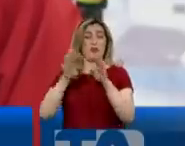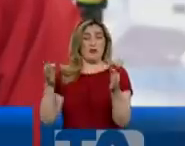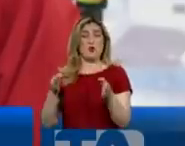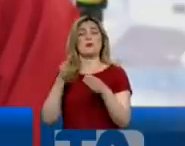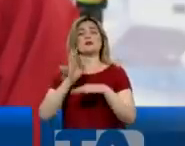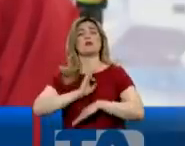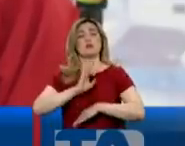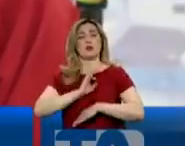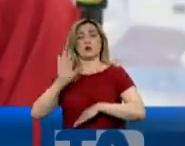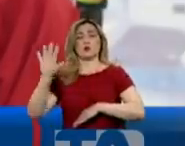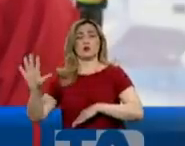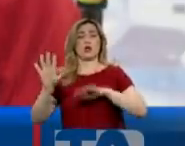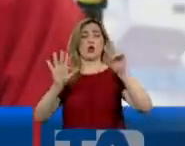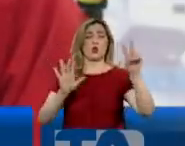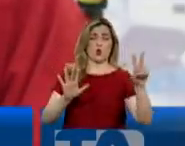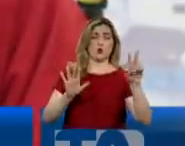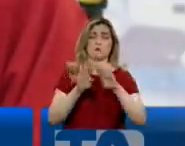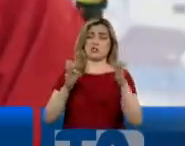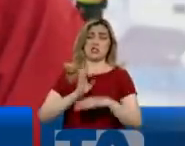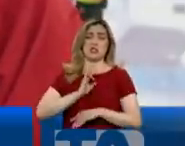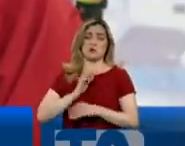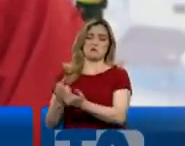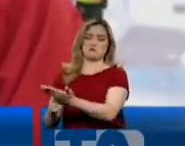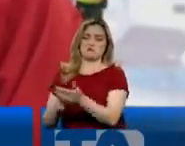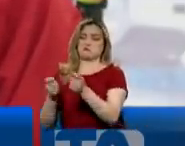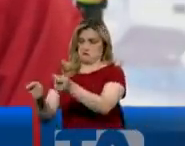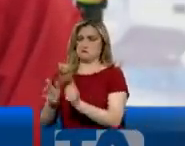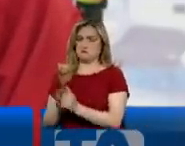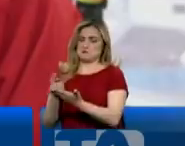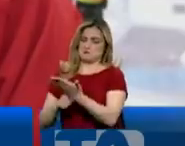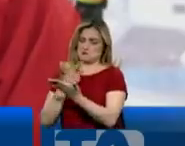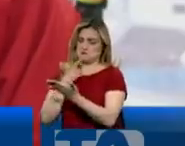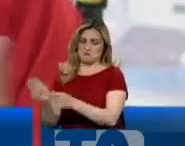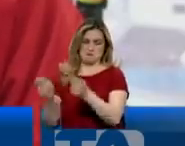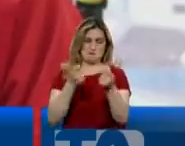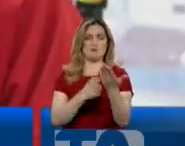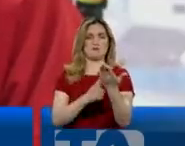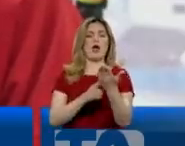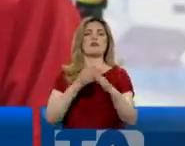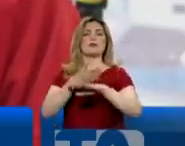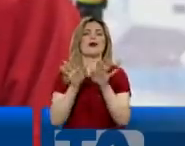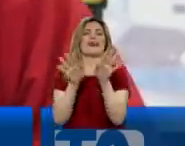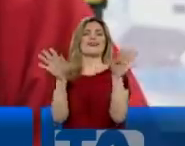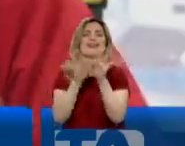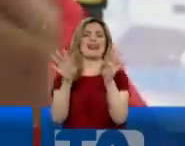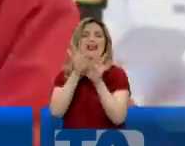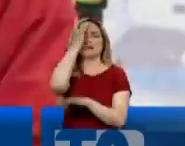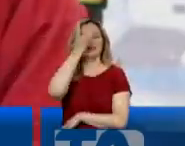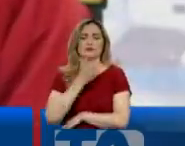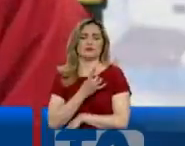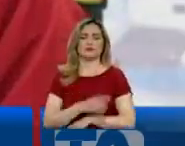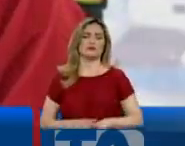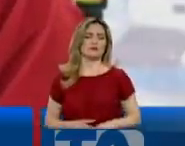en este caso la mesa 5 y de la mesa 2 será puesto también en consideración y cualquier análisis desde el punto de vista técnico es